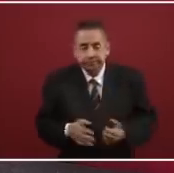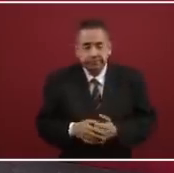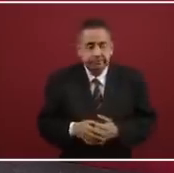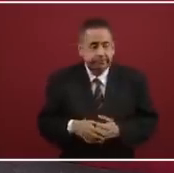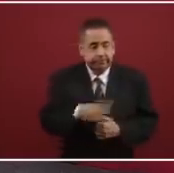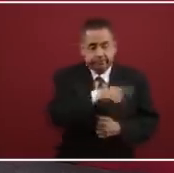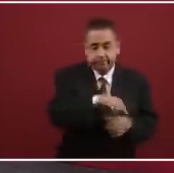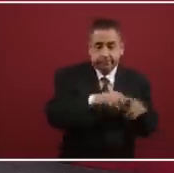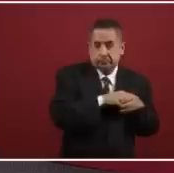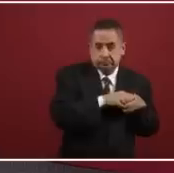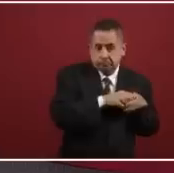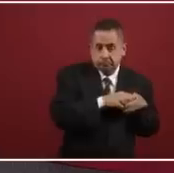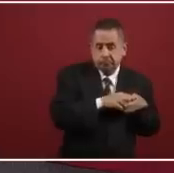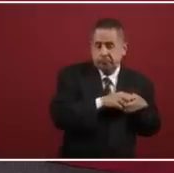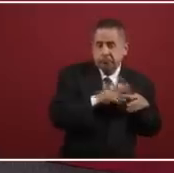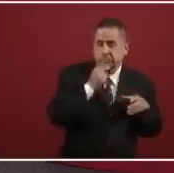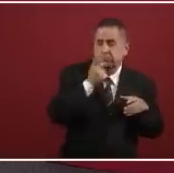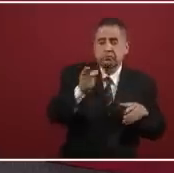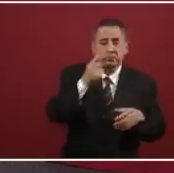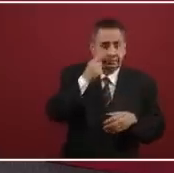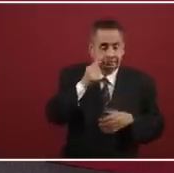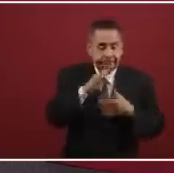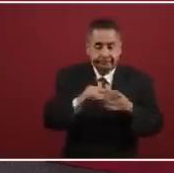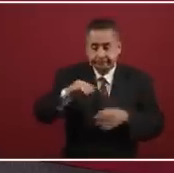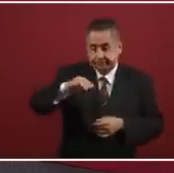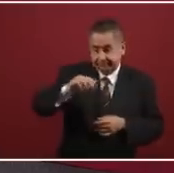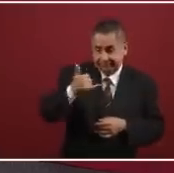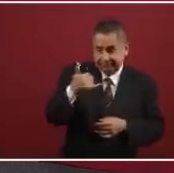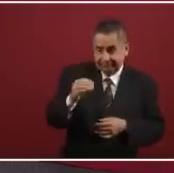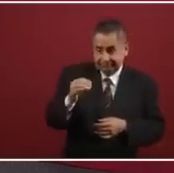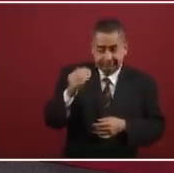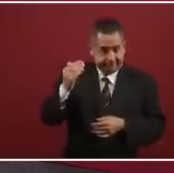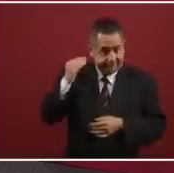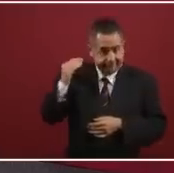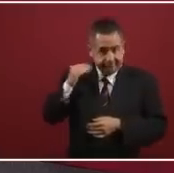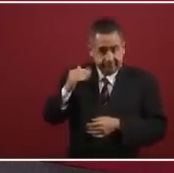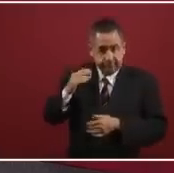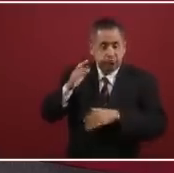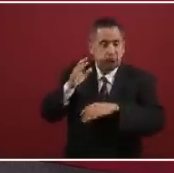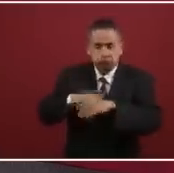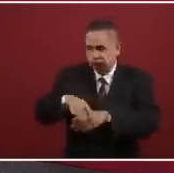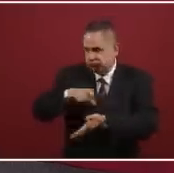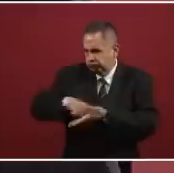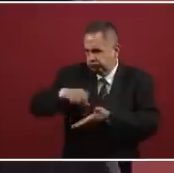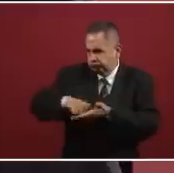hablaba de que en mayo aumentó el consumo